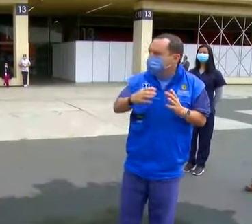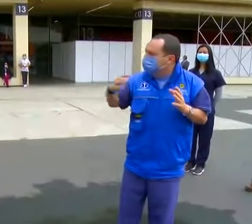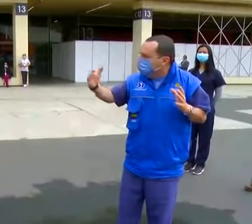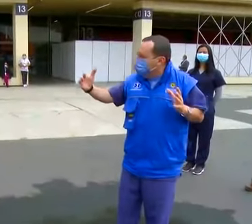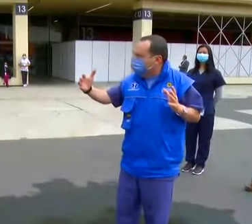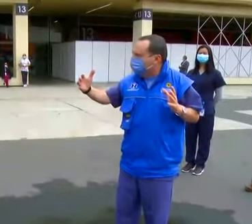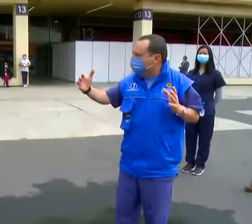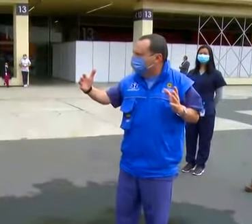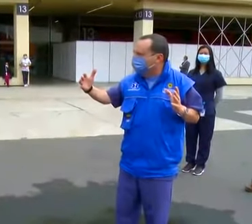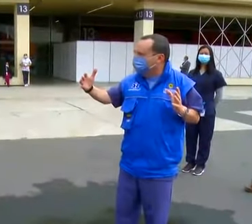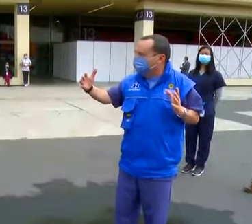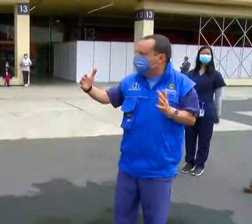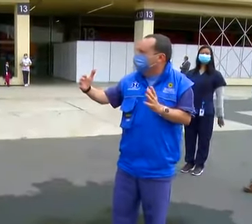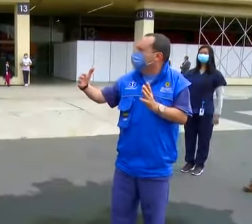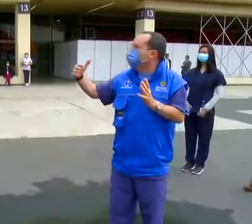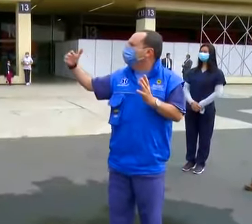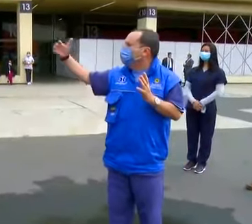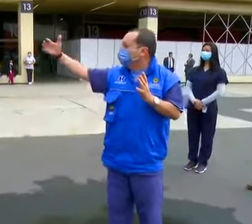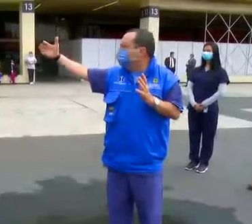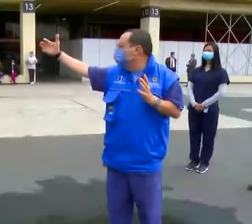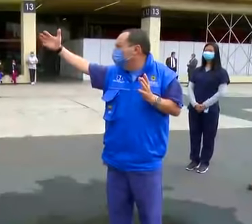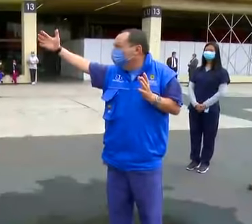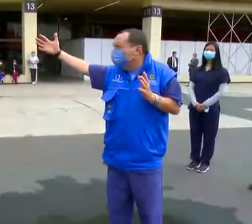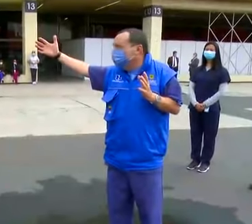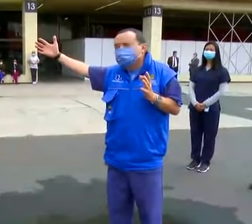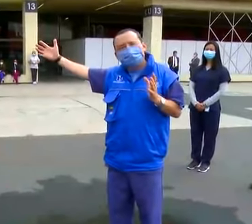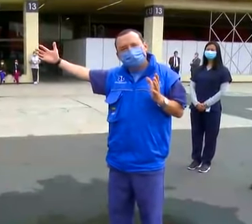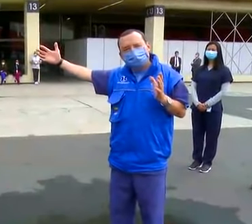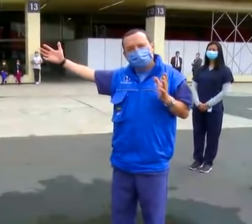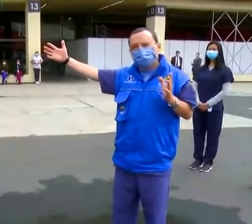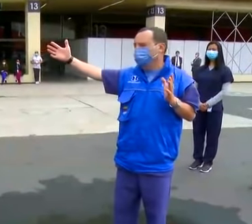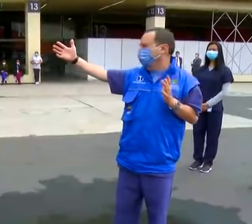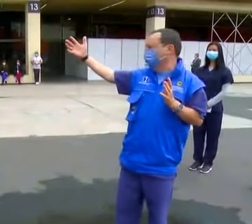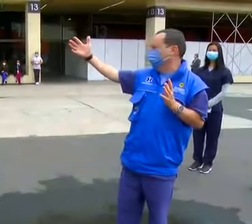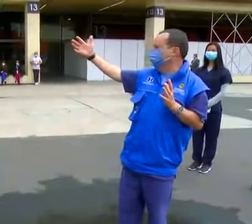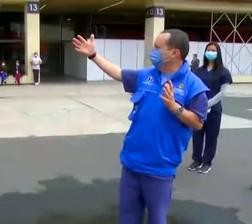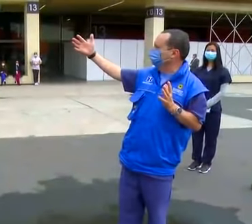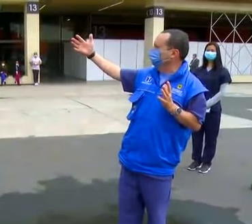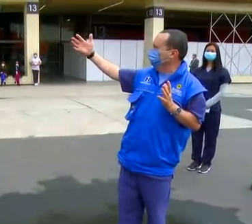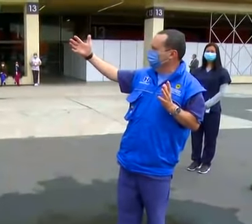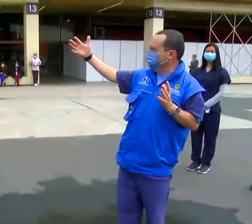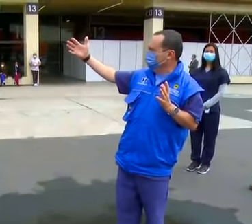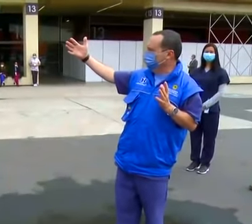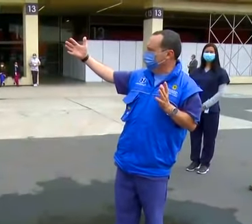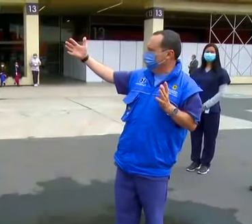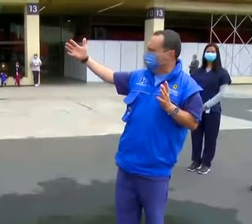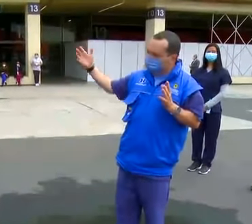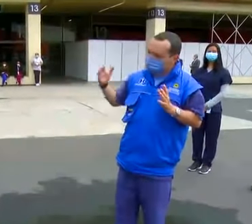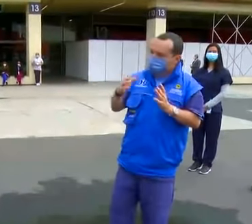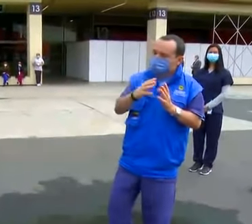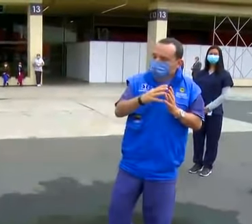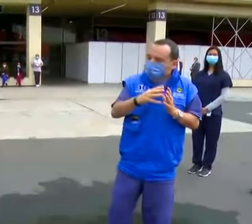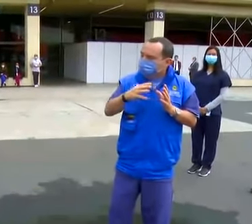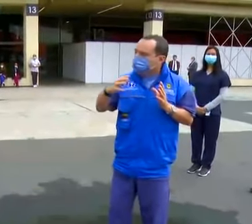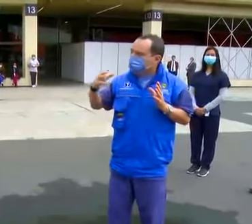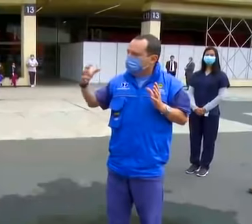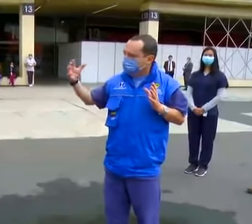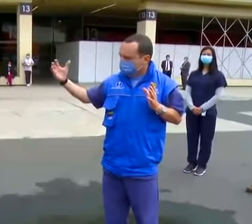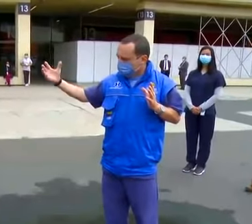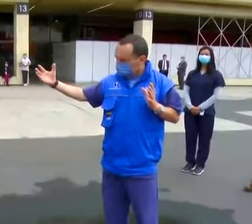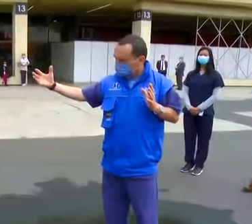subir a 1.000 camas de UCI y probablemente a 2.000 o a 3.000 camas para el peor momento de esta pandemia.